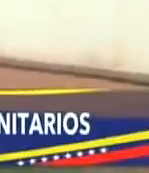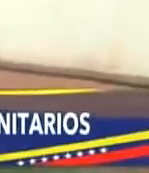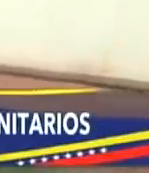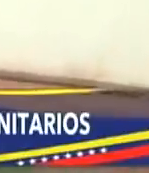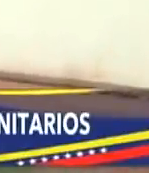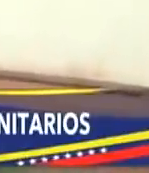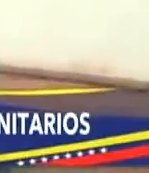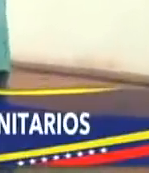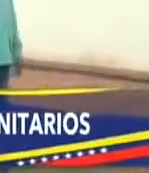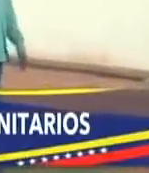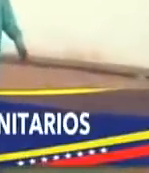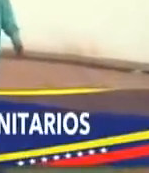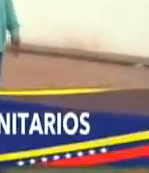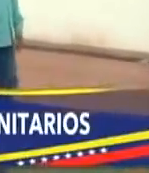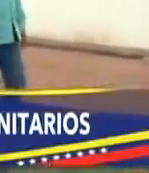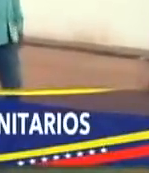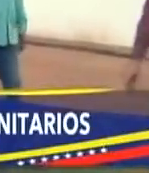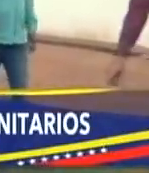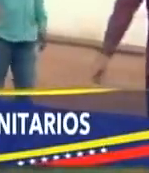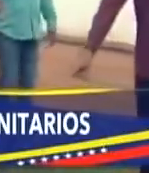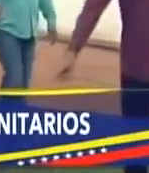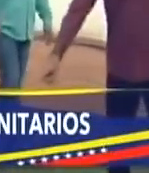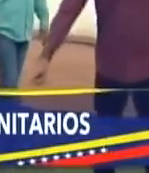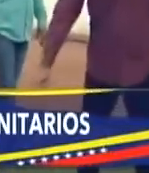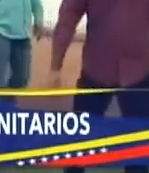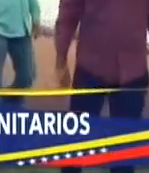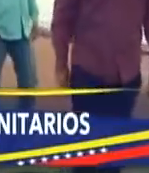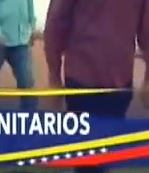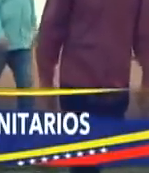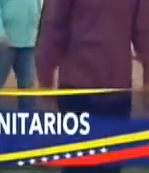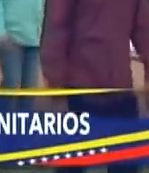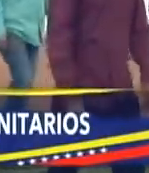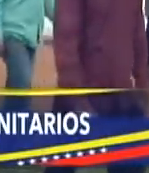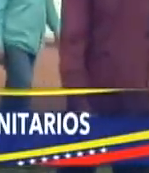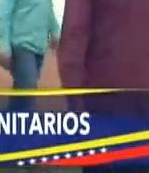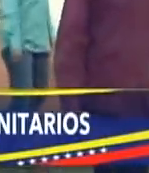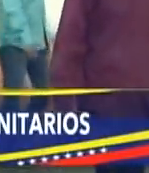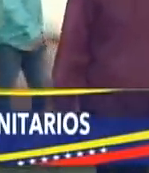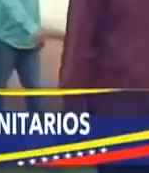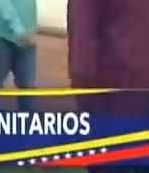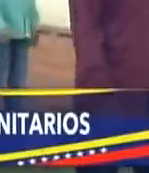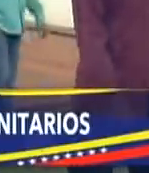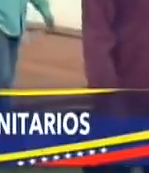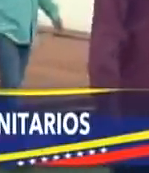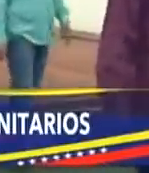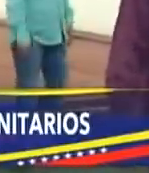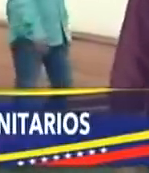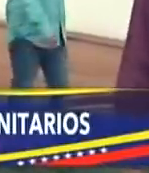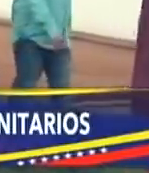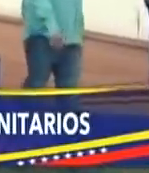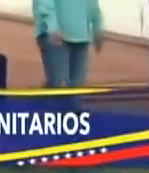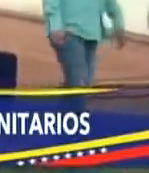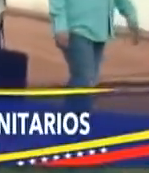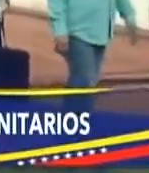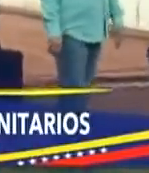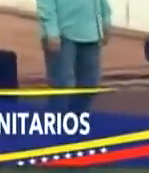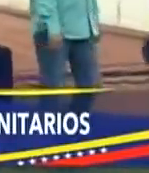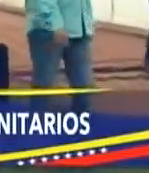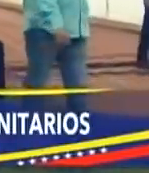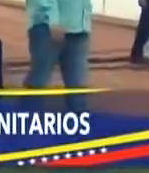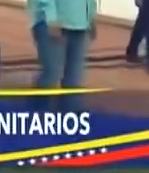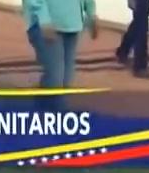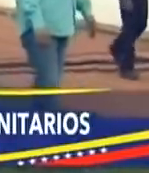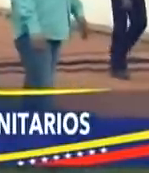que será esta gestión comunitaria en cada territorio, principalmente en la resolución de los problemas